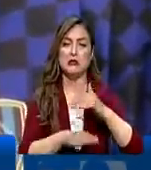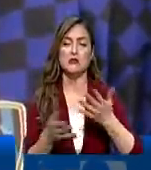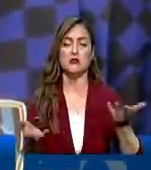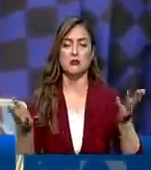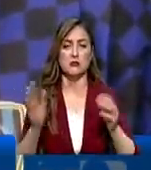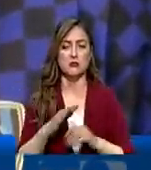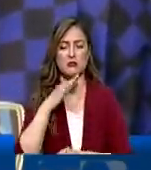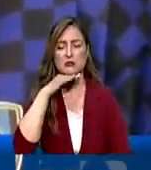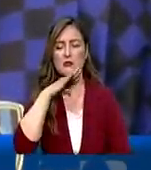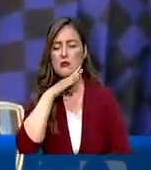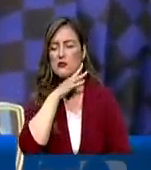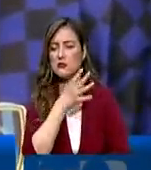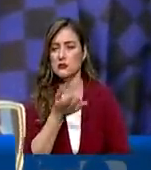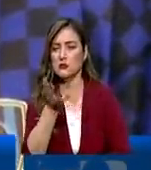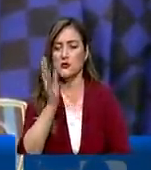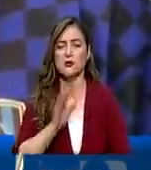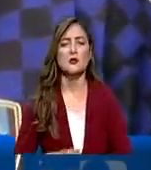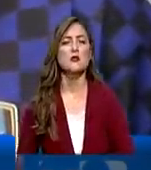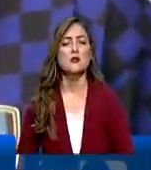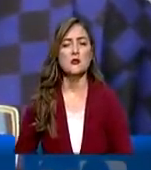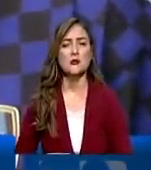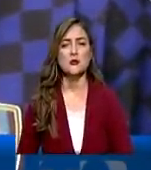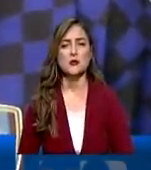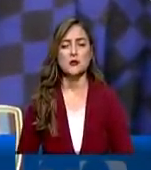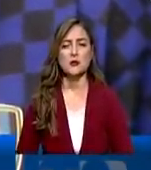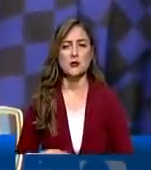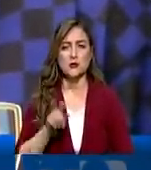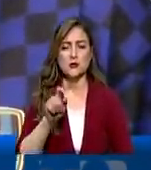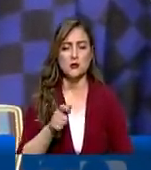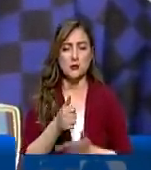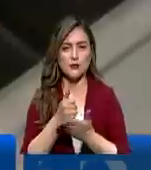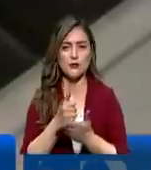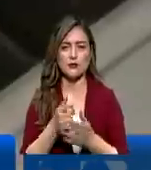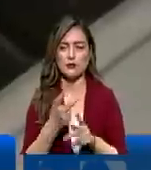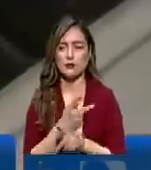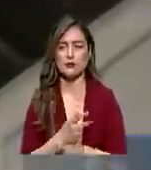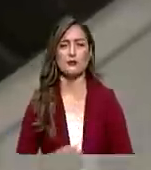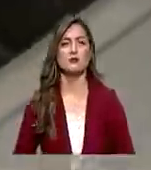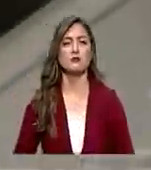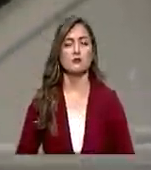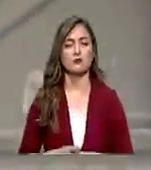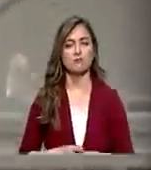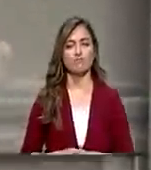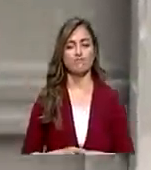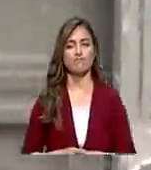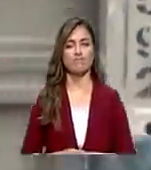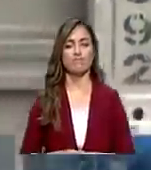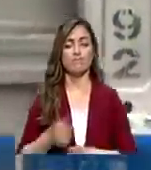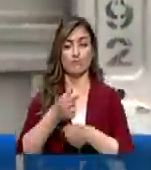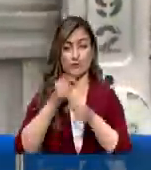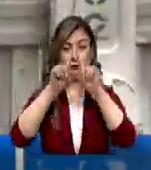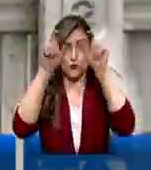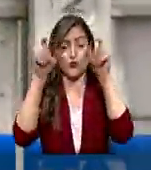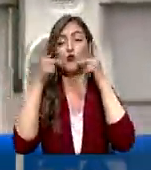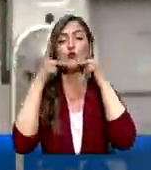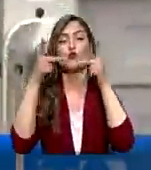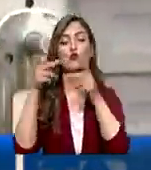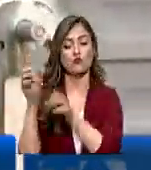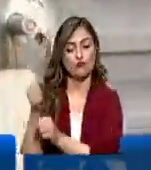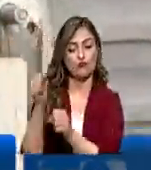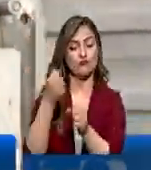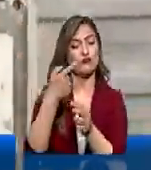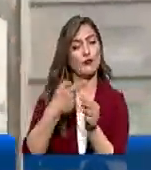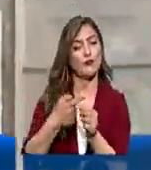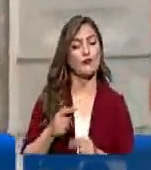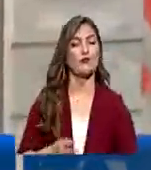la contaminación que hay ahí adentro, entonces para el señor sí debe ser bastante fatal eso. Según la gerenta de la empresa pública de aseo de Quito,